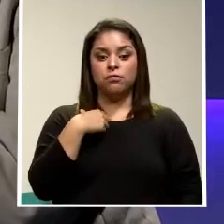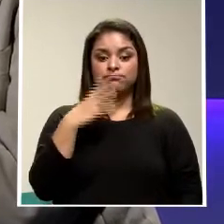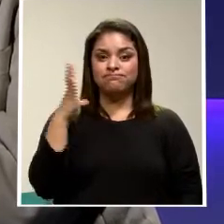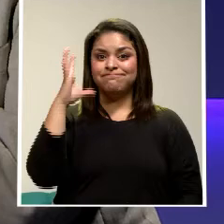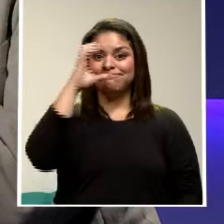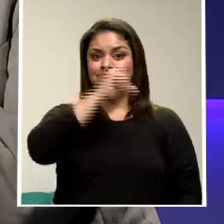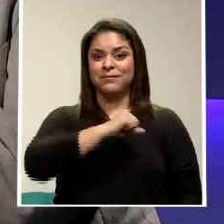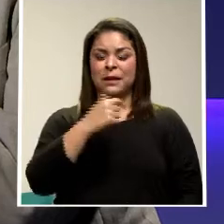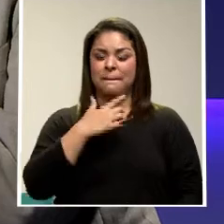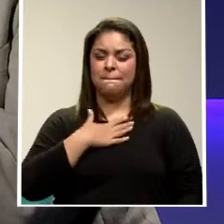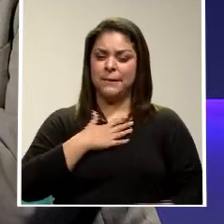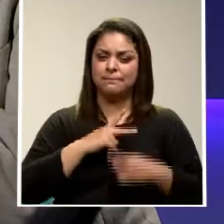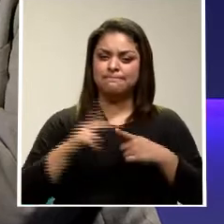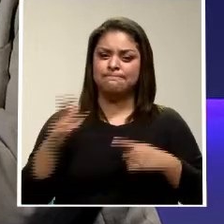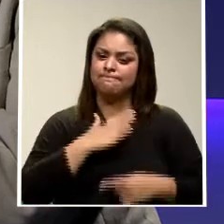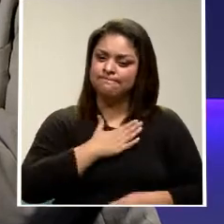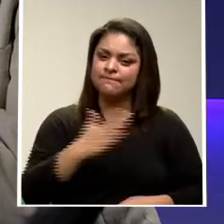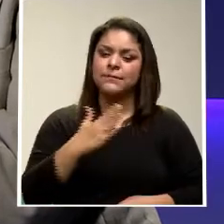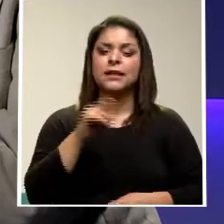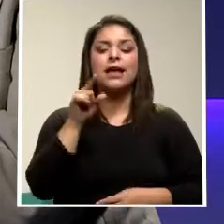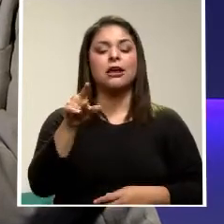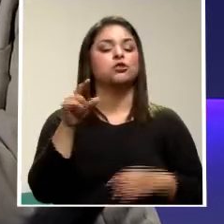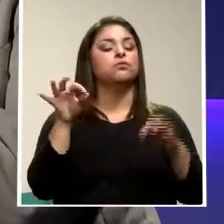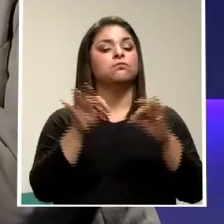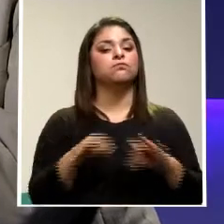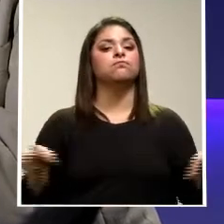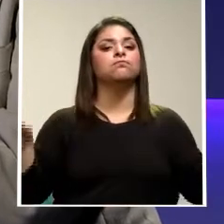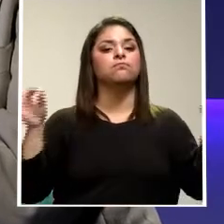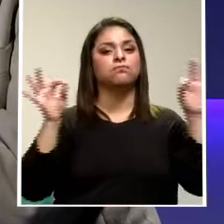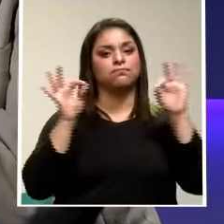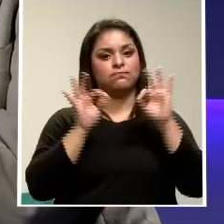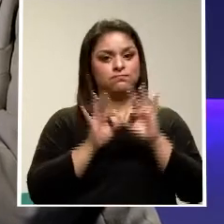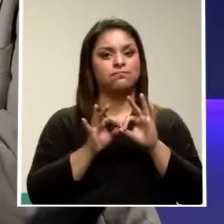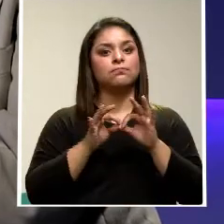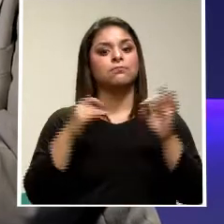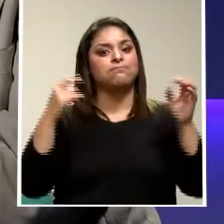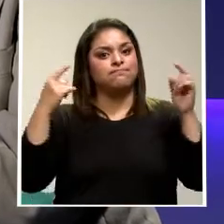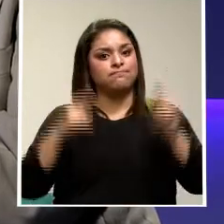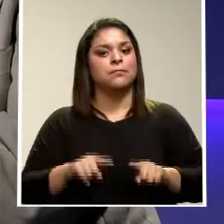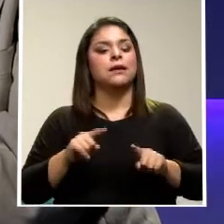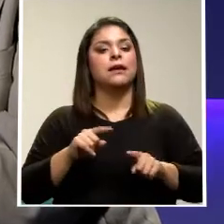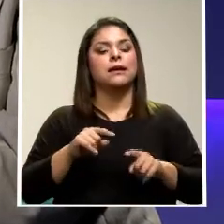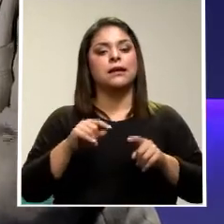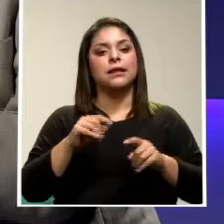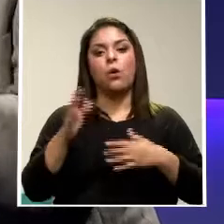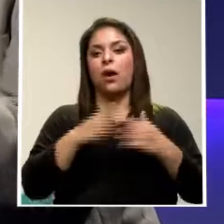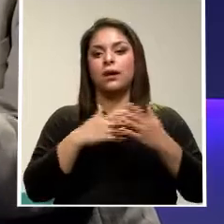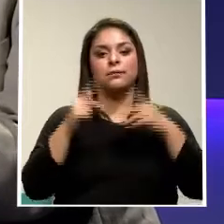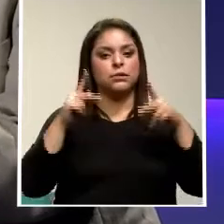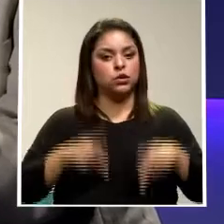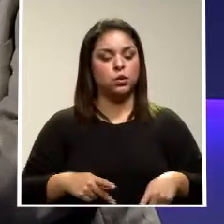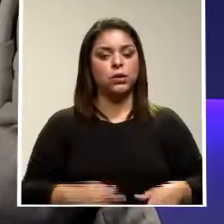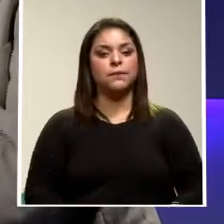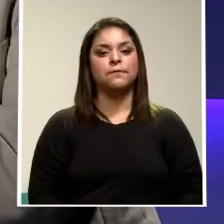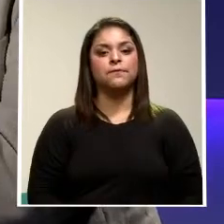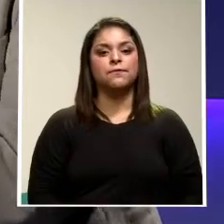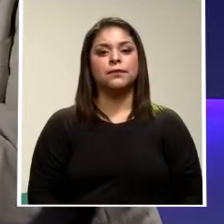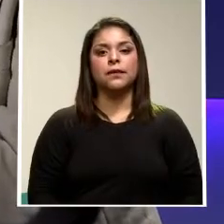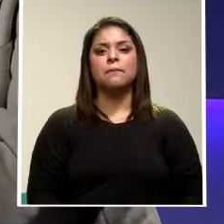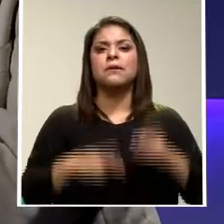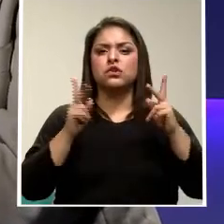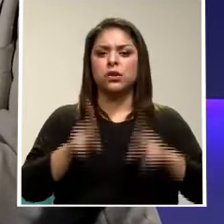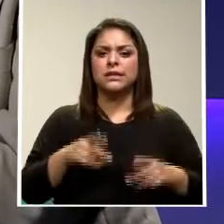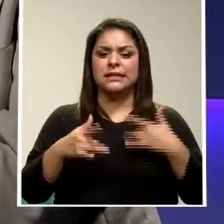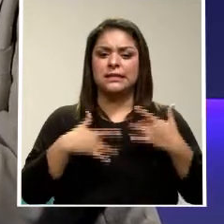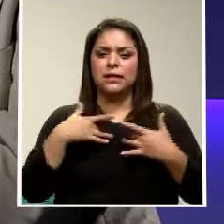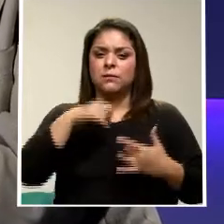cualquiera que sea, es un acontecimiento fundamental y determinante en la vida de cualquier persona. el tema de las vocaciones me ha